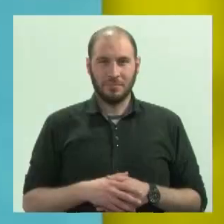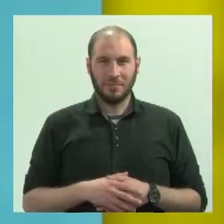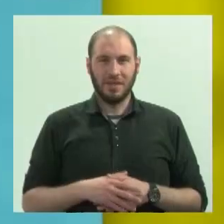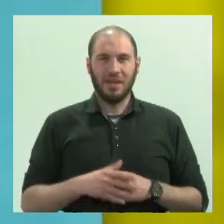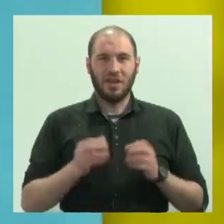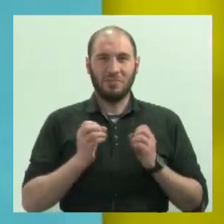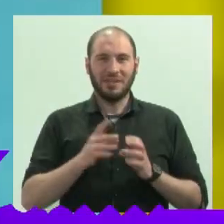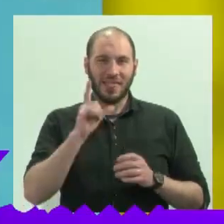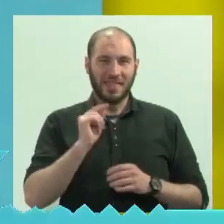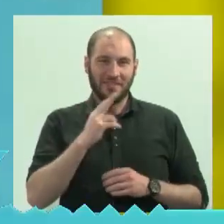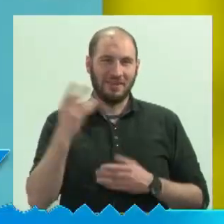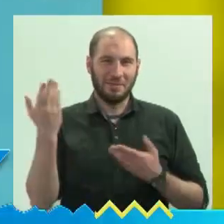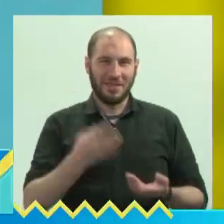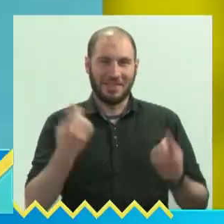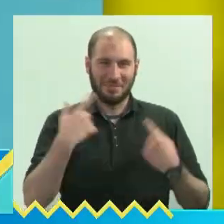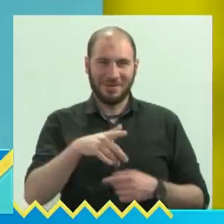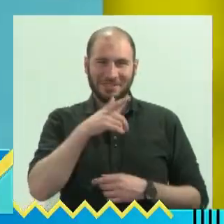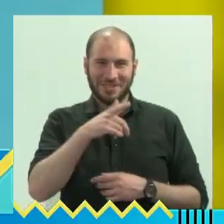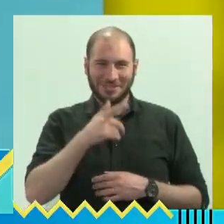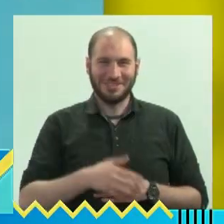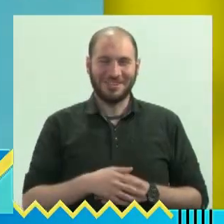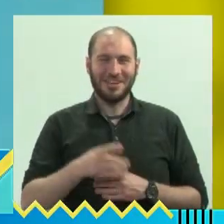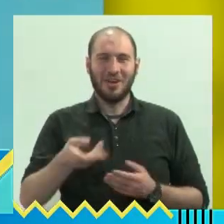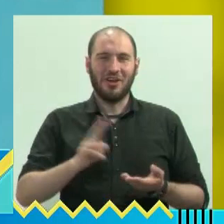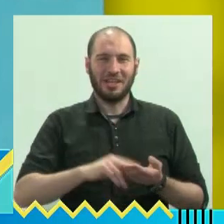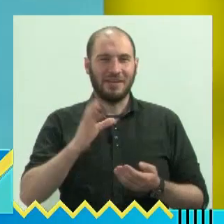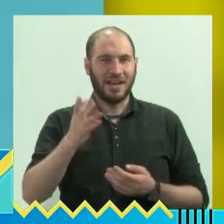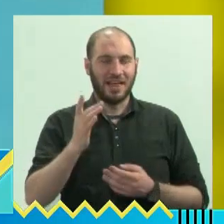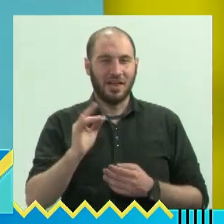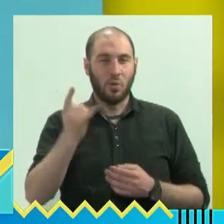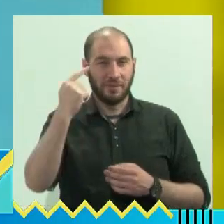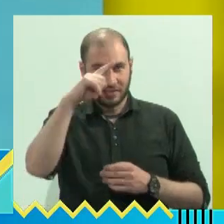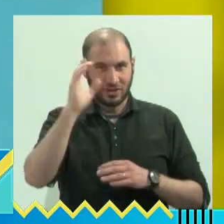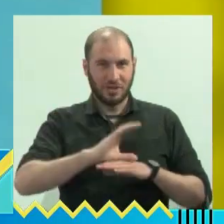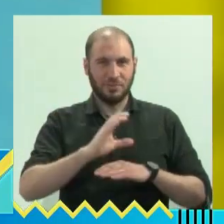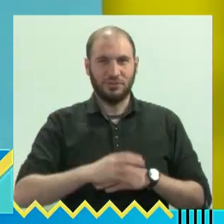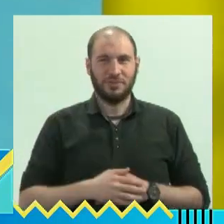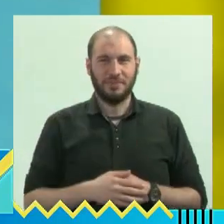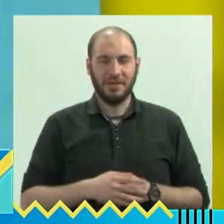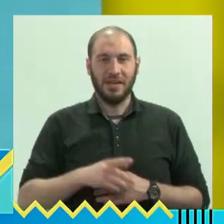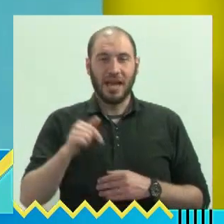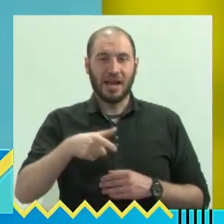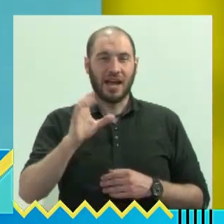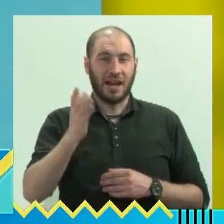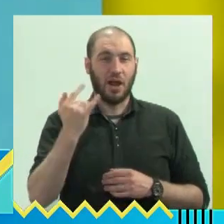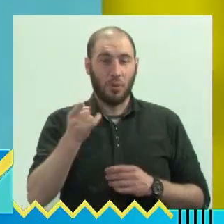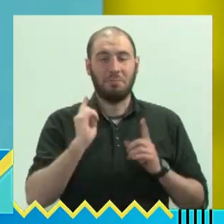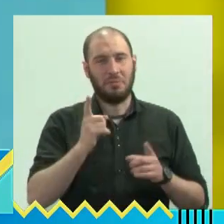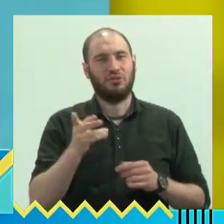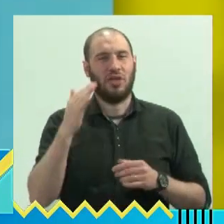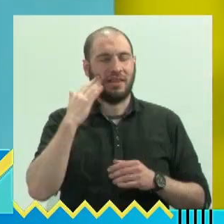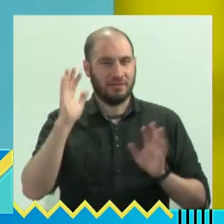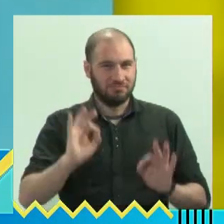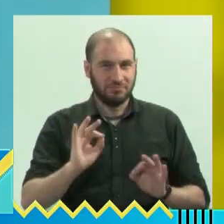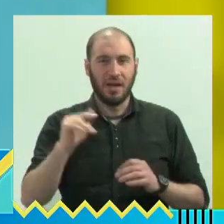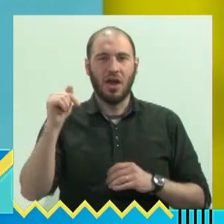Hemos llegado al viernes, bienvenidos a Distintos Parecidos, una vez más en el canal de la Universidad Nacional de Cuyo, en Señalú, como todas las tardes.